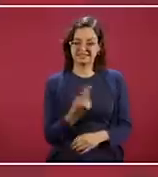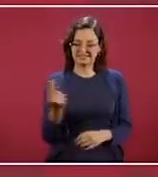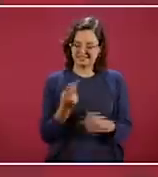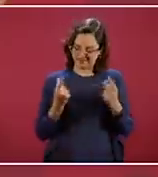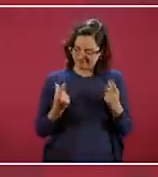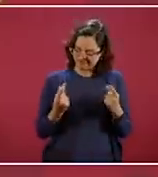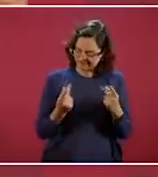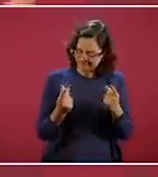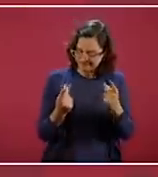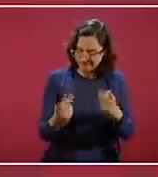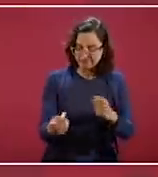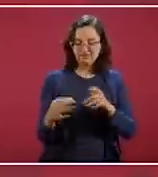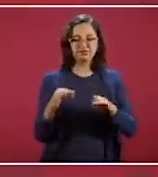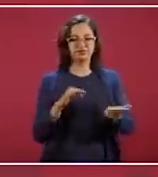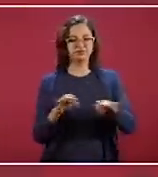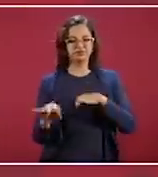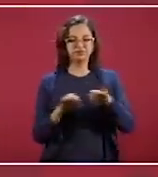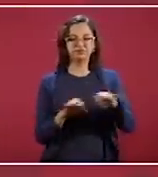que